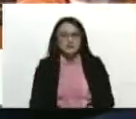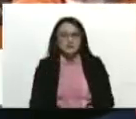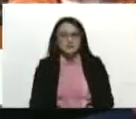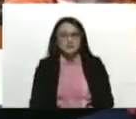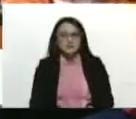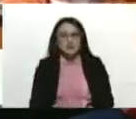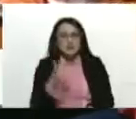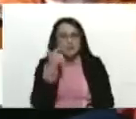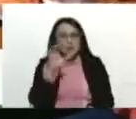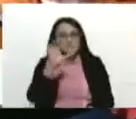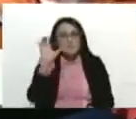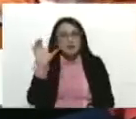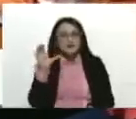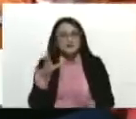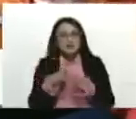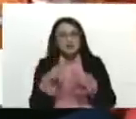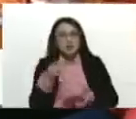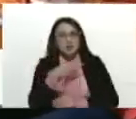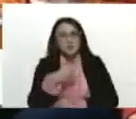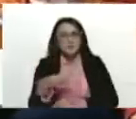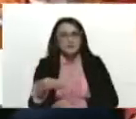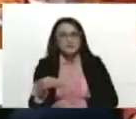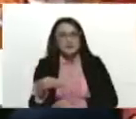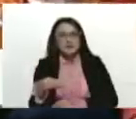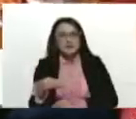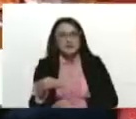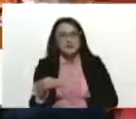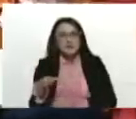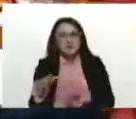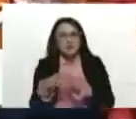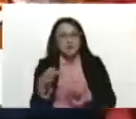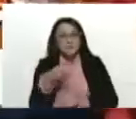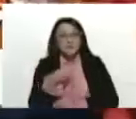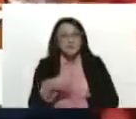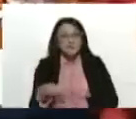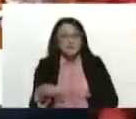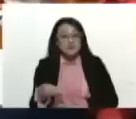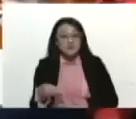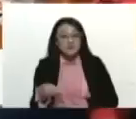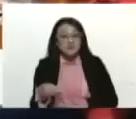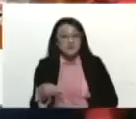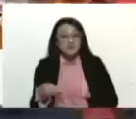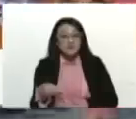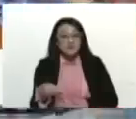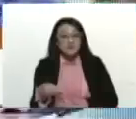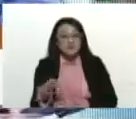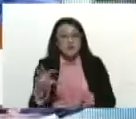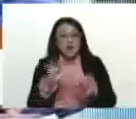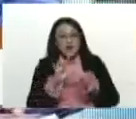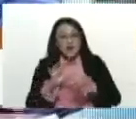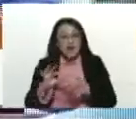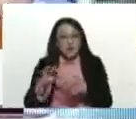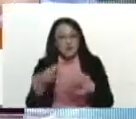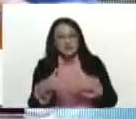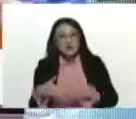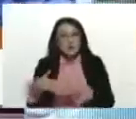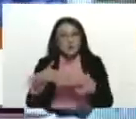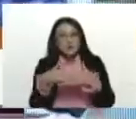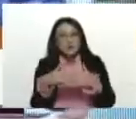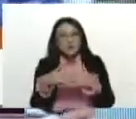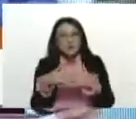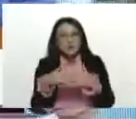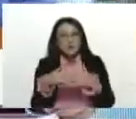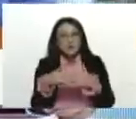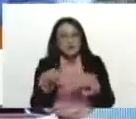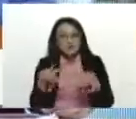buscaron a los países todos los presidentes los países no todos los presidentes que son aliados de los Estados Unidos y los metieron